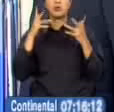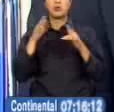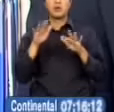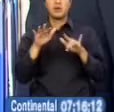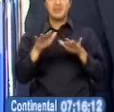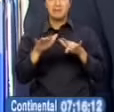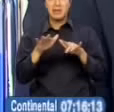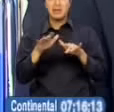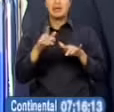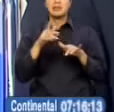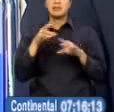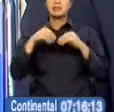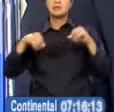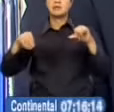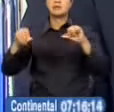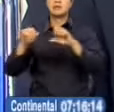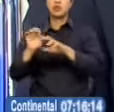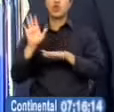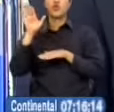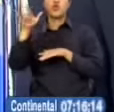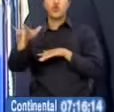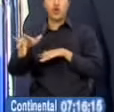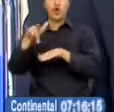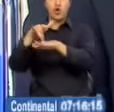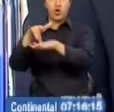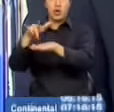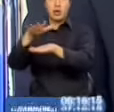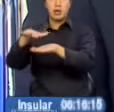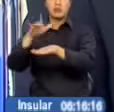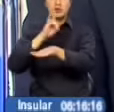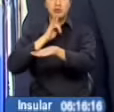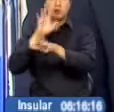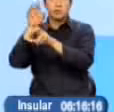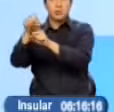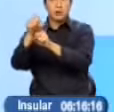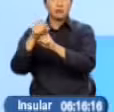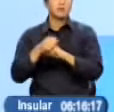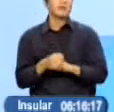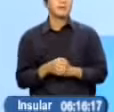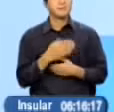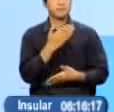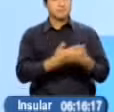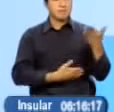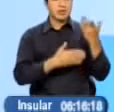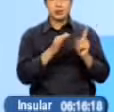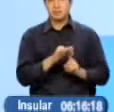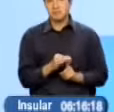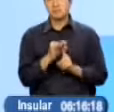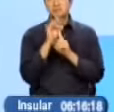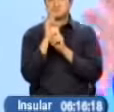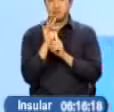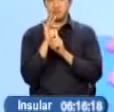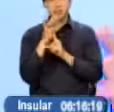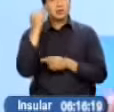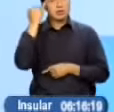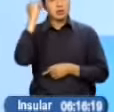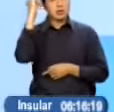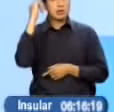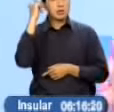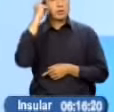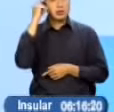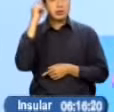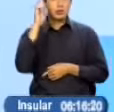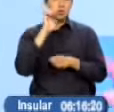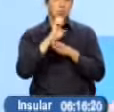secos par de pies secos-pies mojados yo creo que es una carta histórica fue una idea inicial de